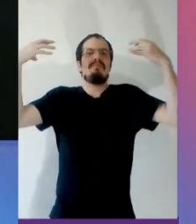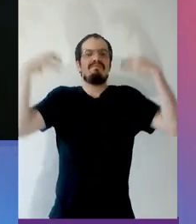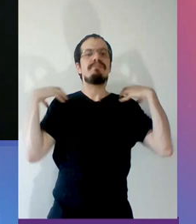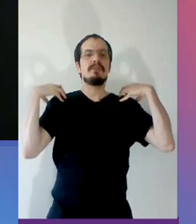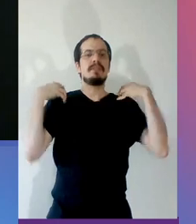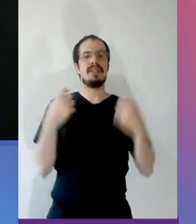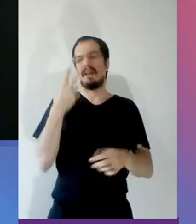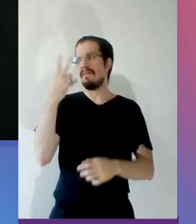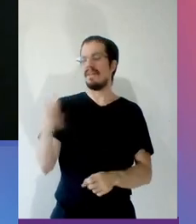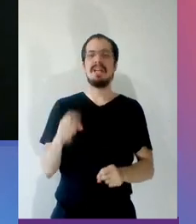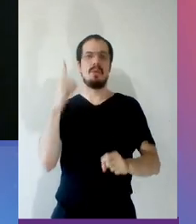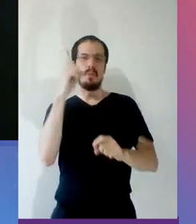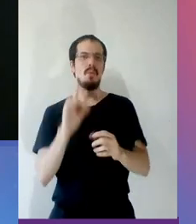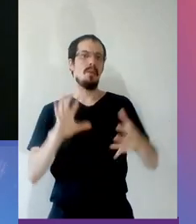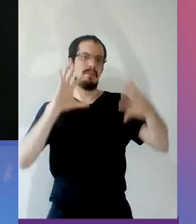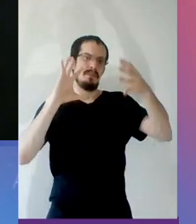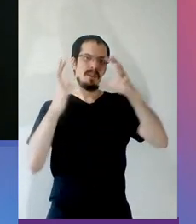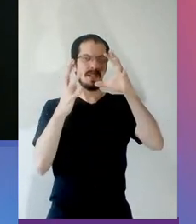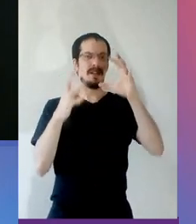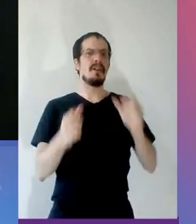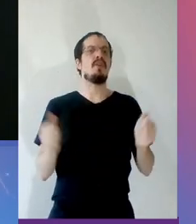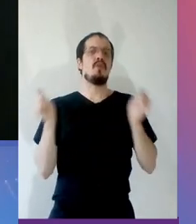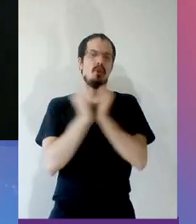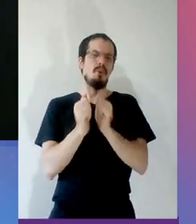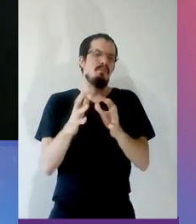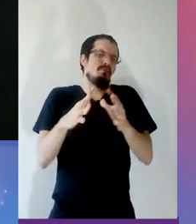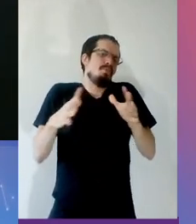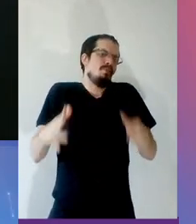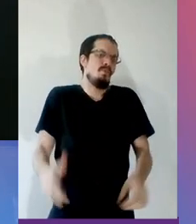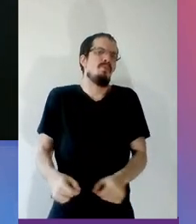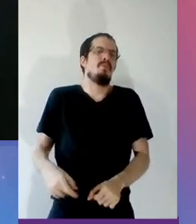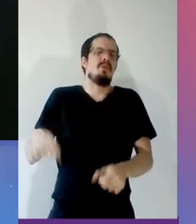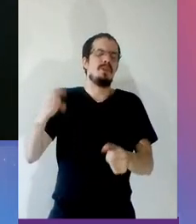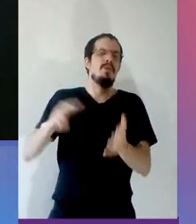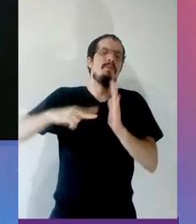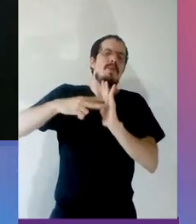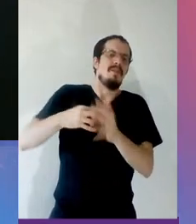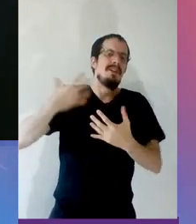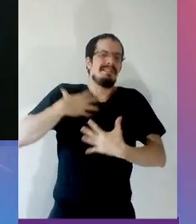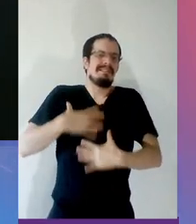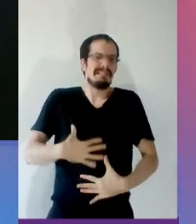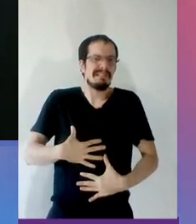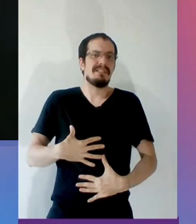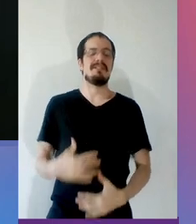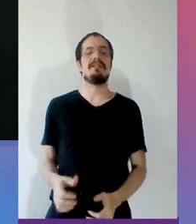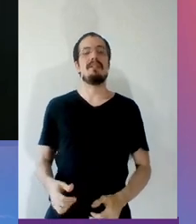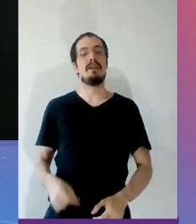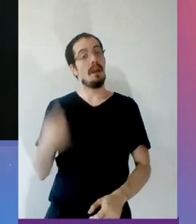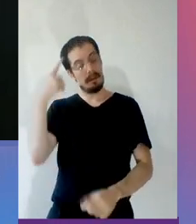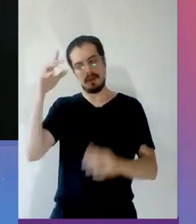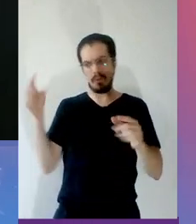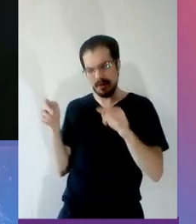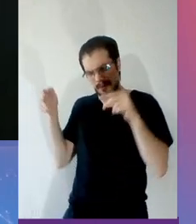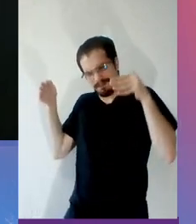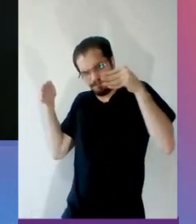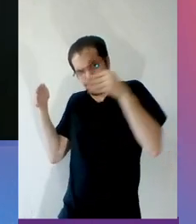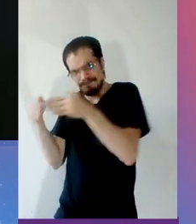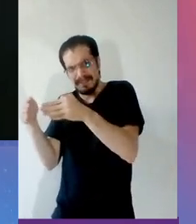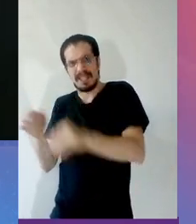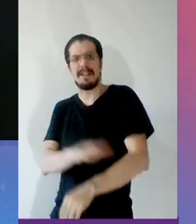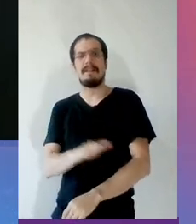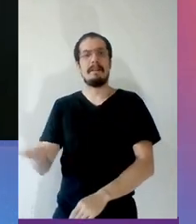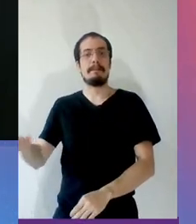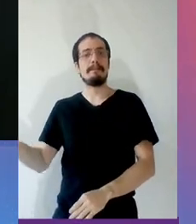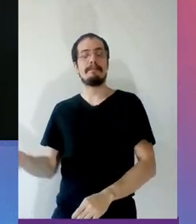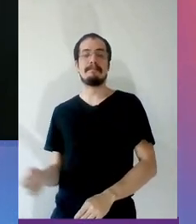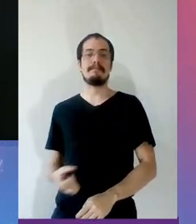de una población con mucho daño. ¿Ah? Daño, nos vamos a concentrar en los niños, ¿ah? Y estamos poniendo el